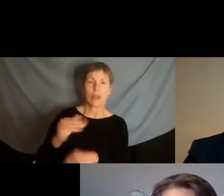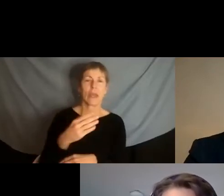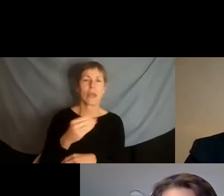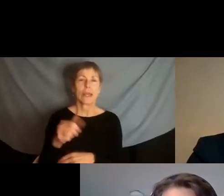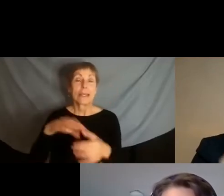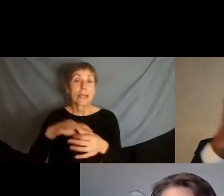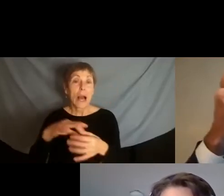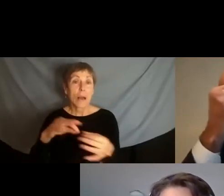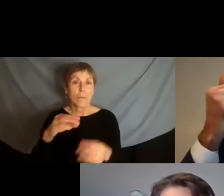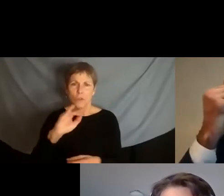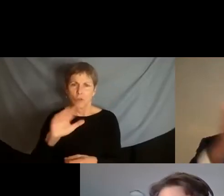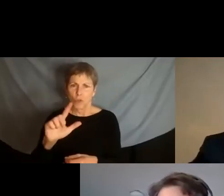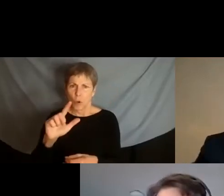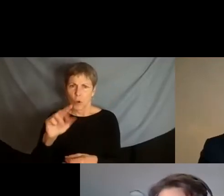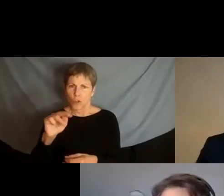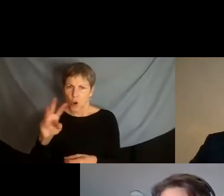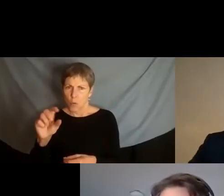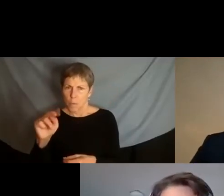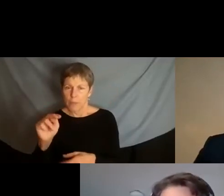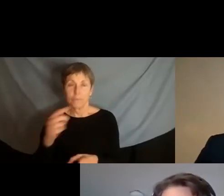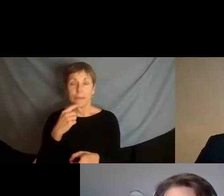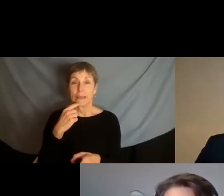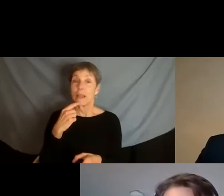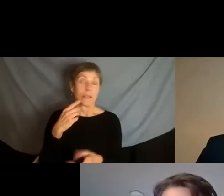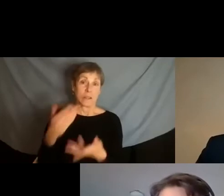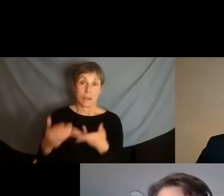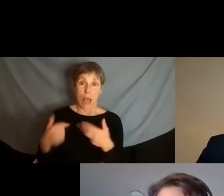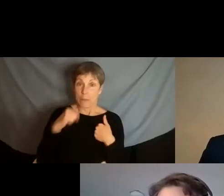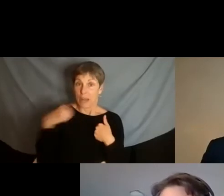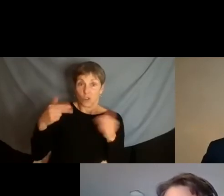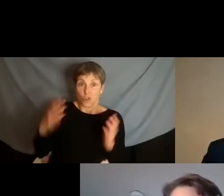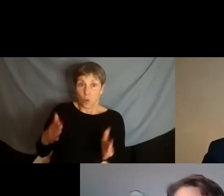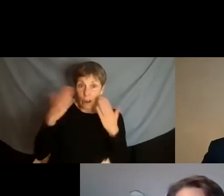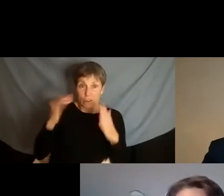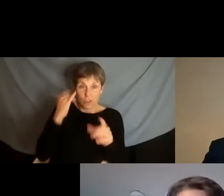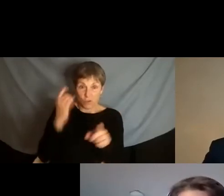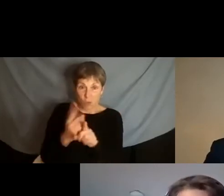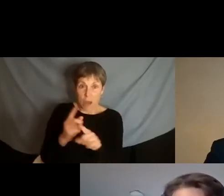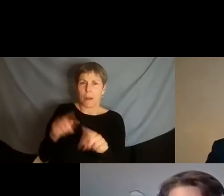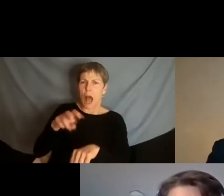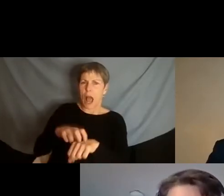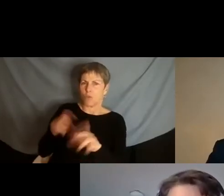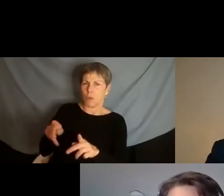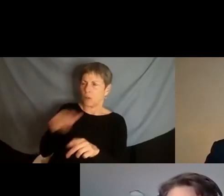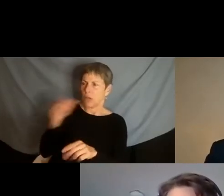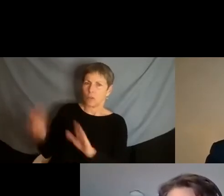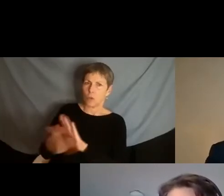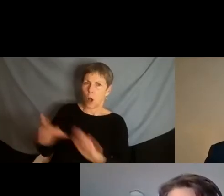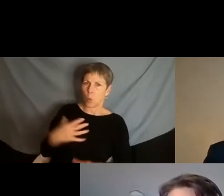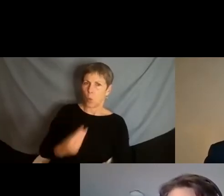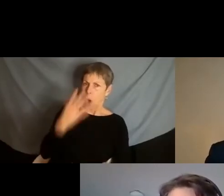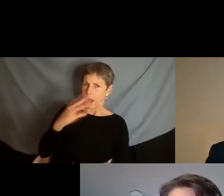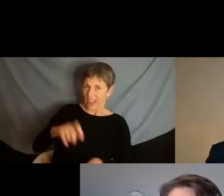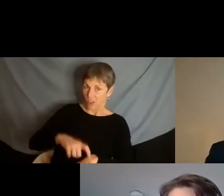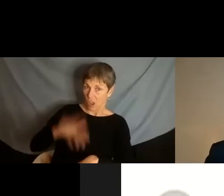de una amenaza al país? Un comentario es que los inmigrantes irlandeses no se consideraban blancos. No soy historiador,